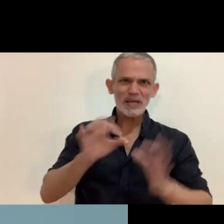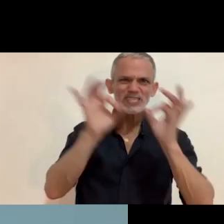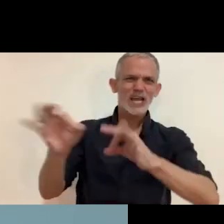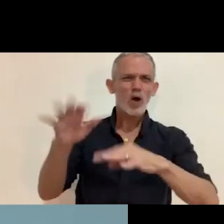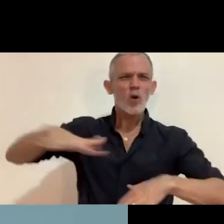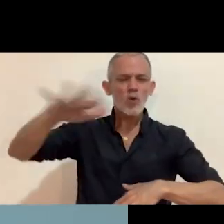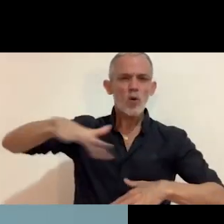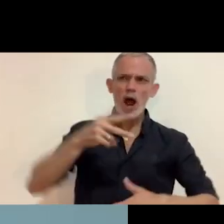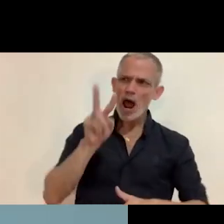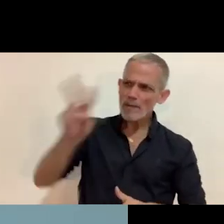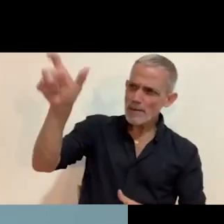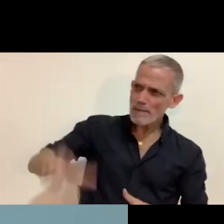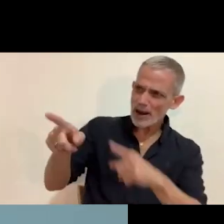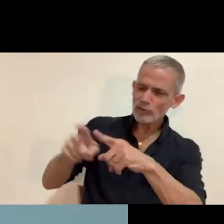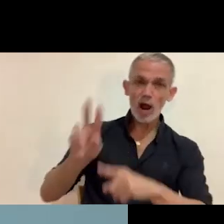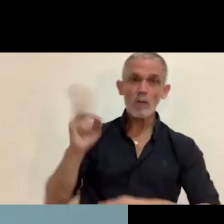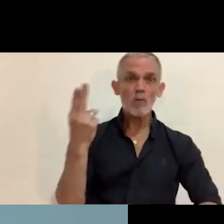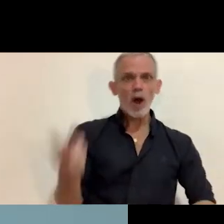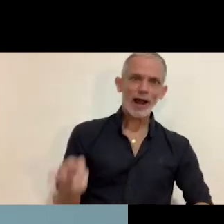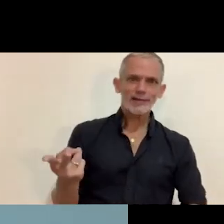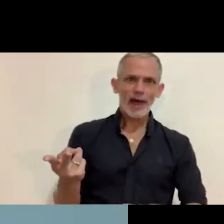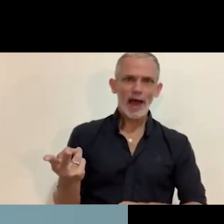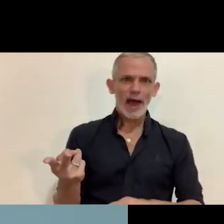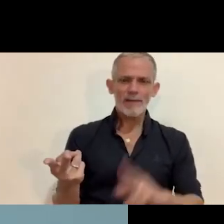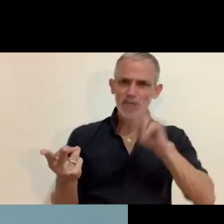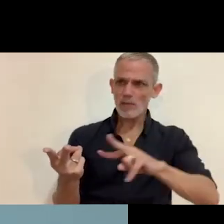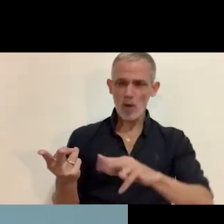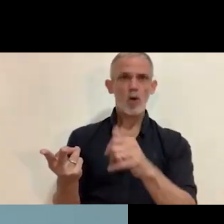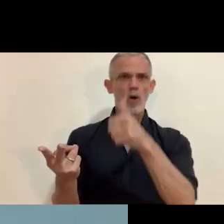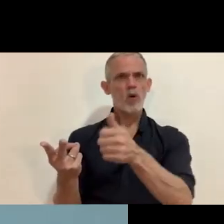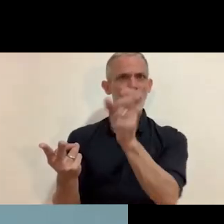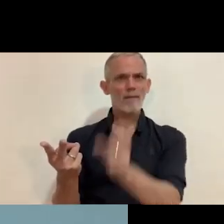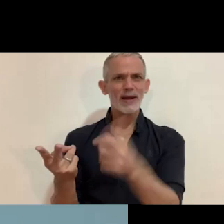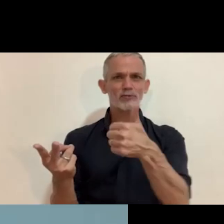ve a una persona muerta en el piso, con alguien al lado